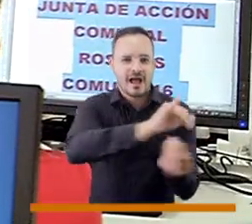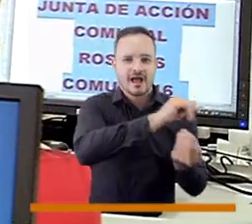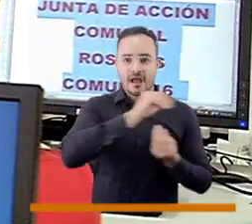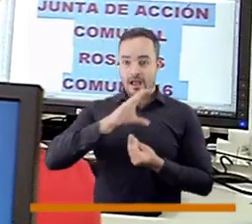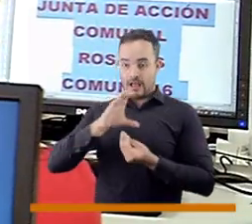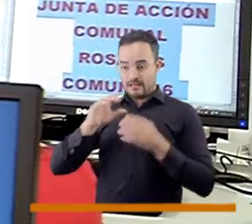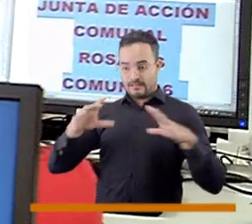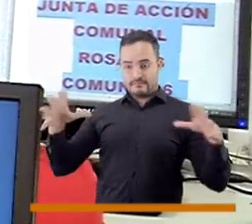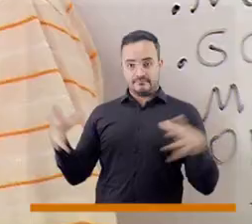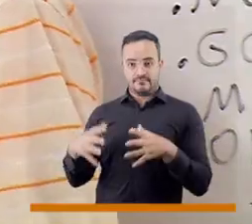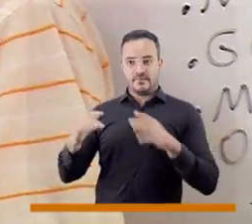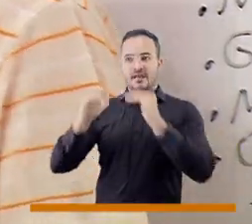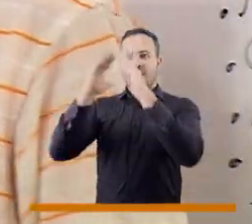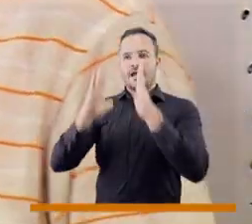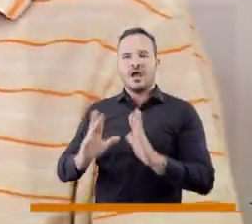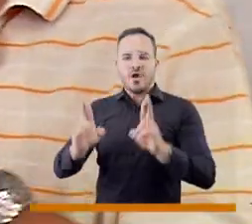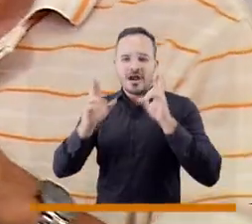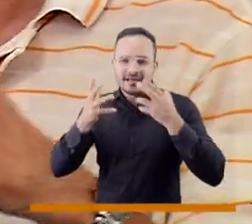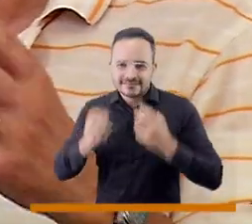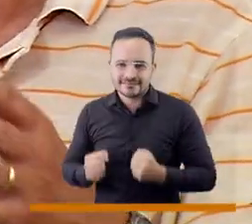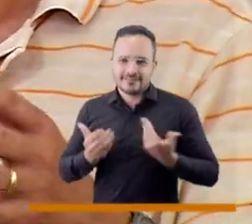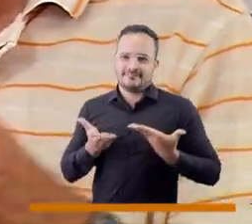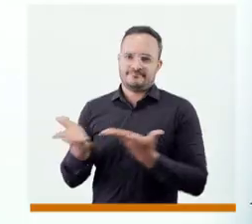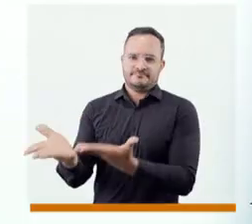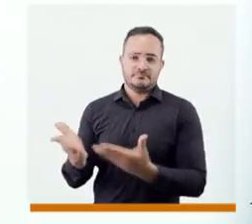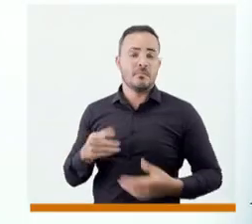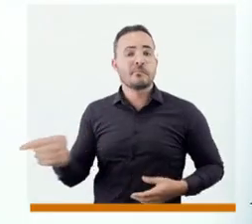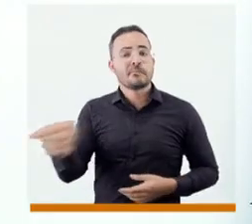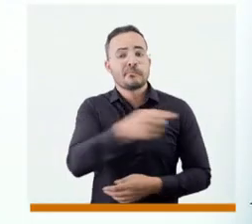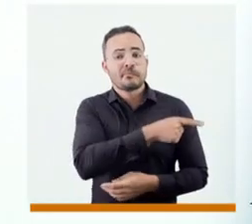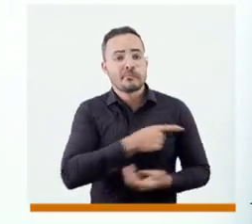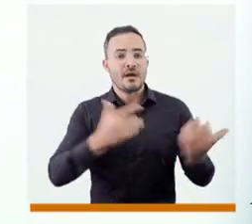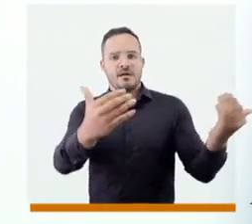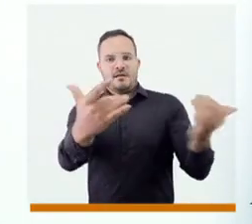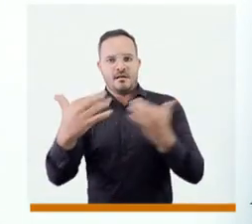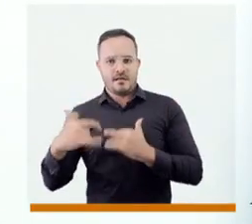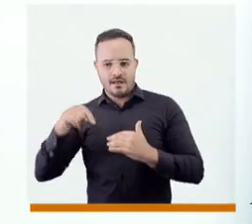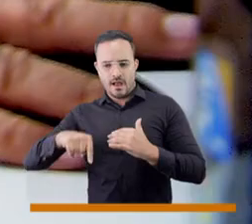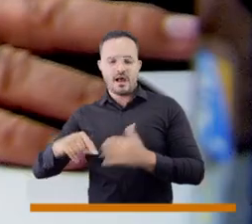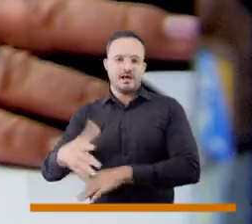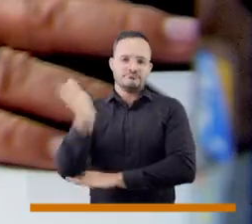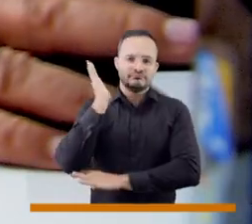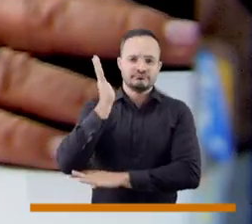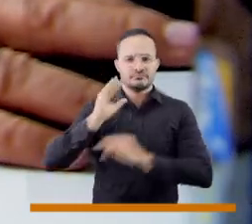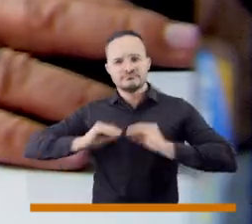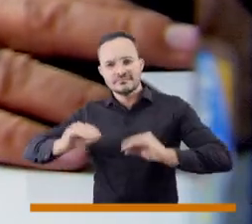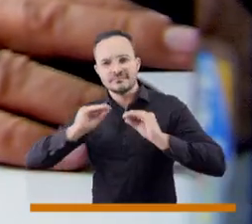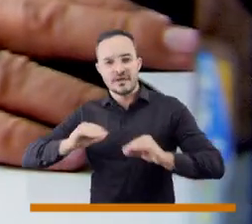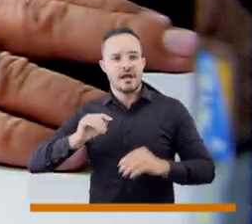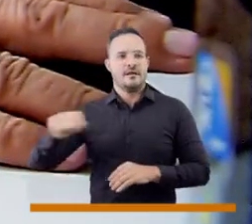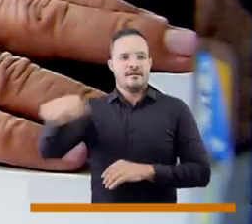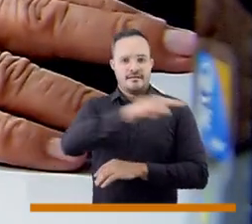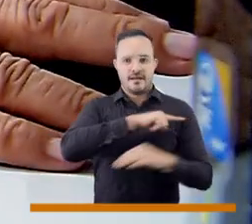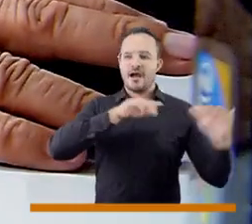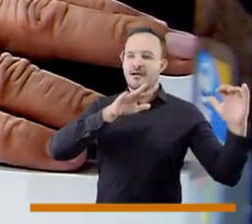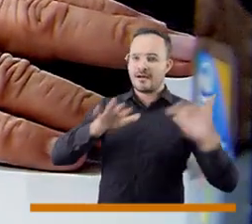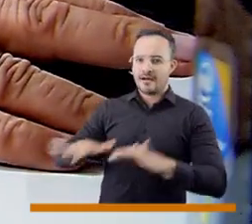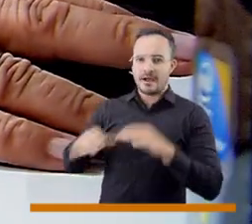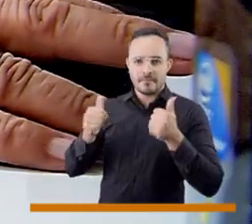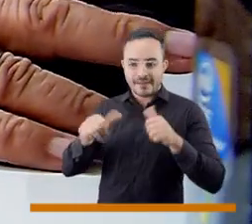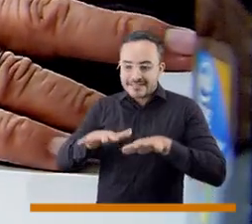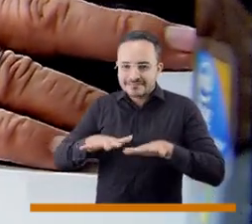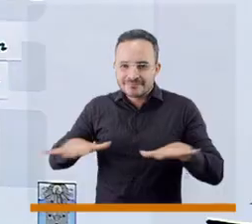todos los organismos comunales puedan llegar a este lugar, un lugar de encuentro donde los formadores que ellos tengan puedan